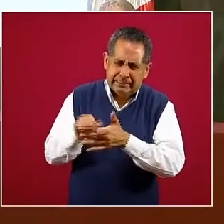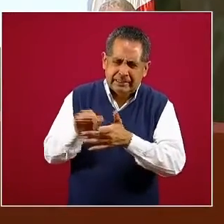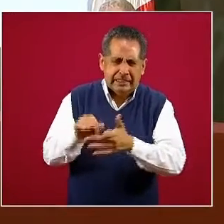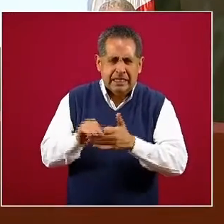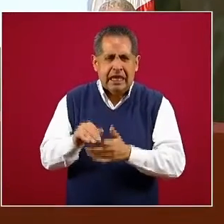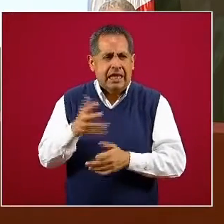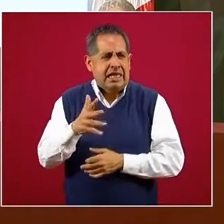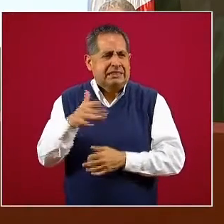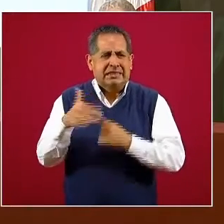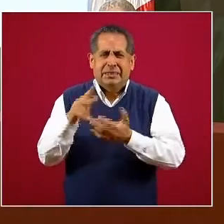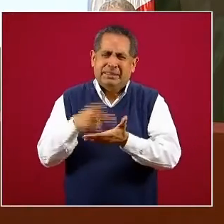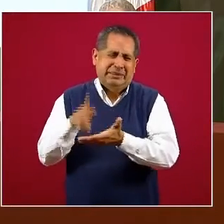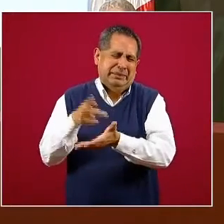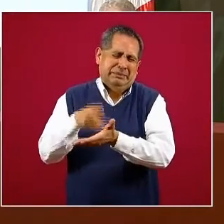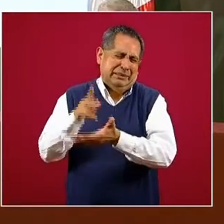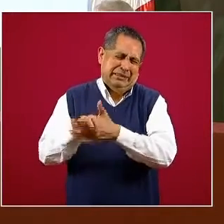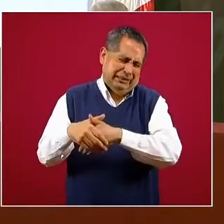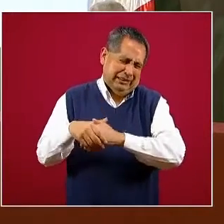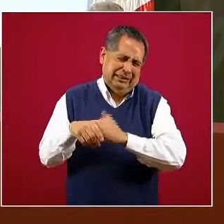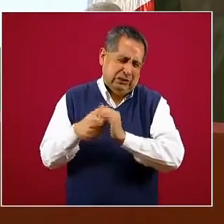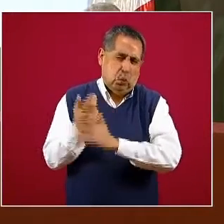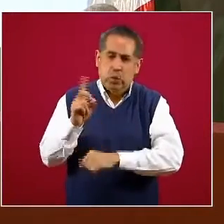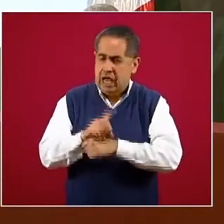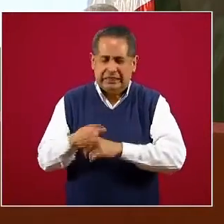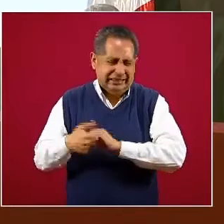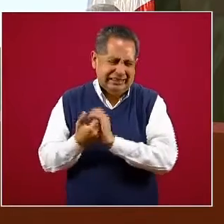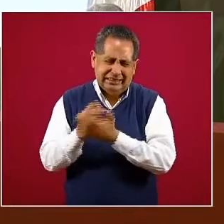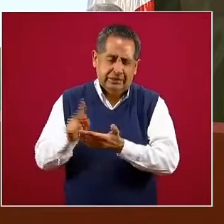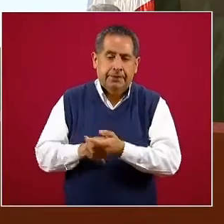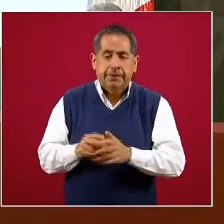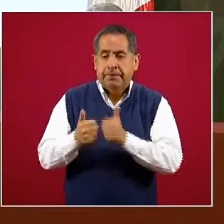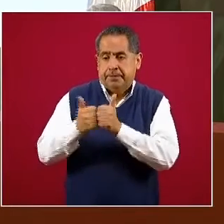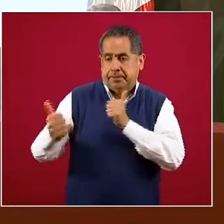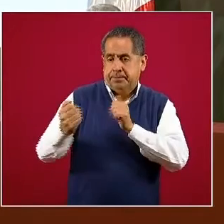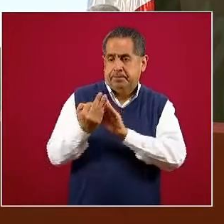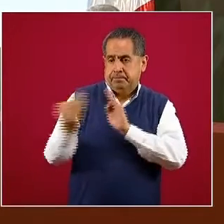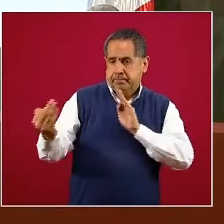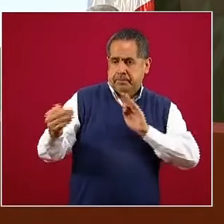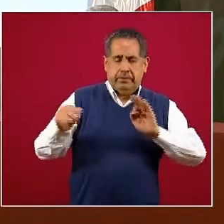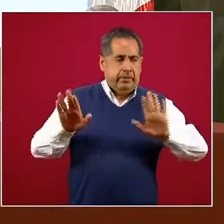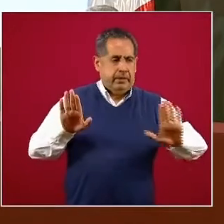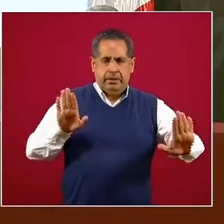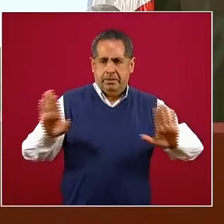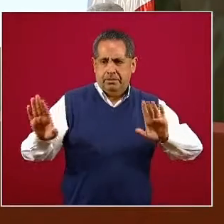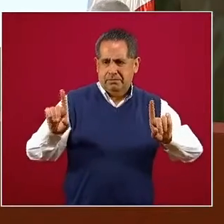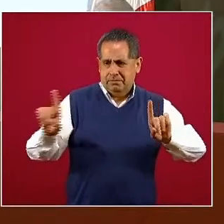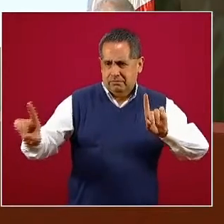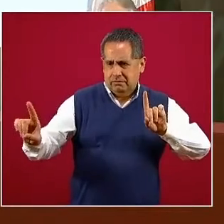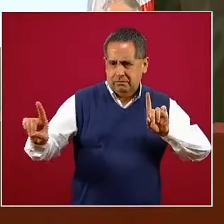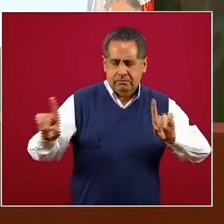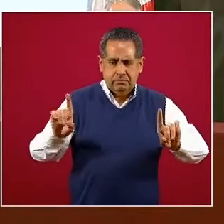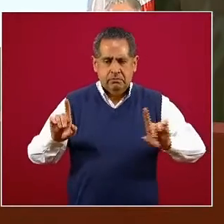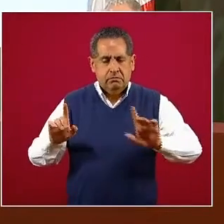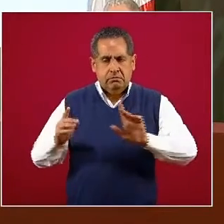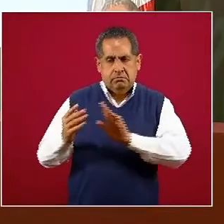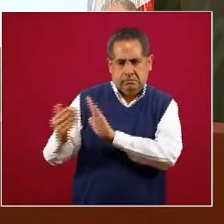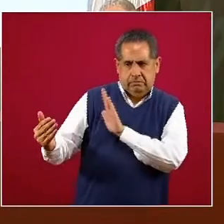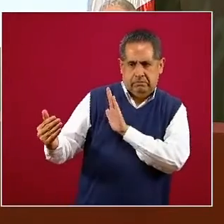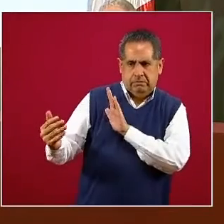porcentaje semanal de positividad al virus causante de COVID-19, el virus SARS-CoV-2, y